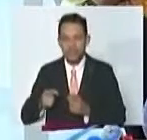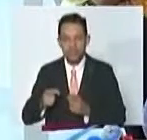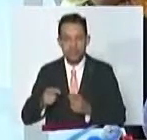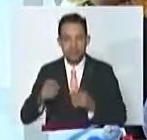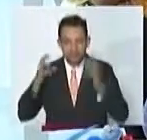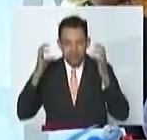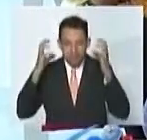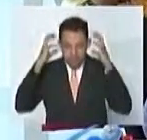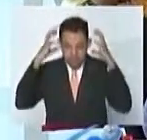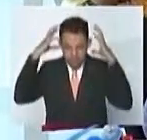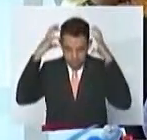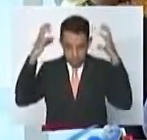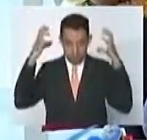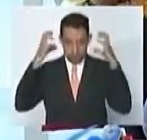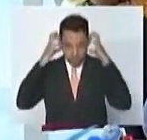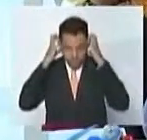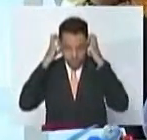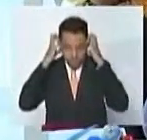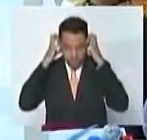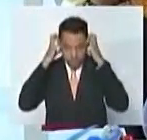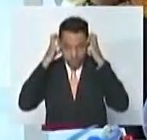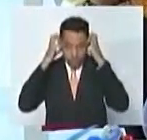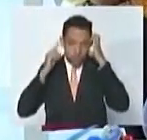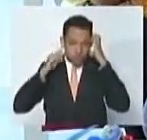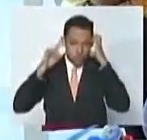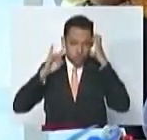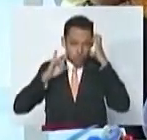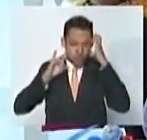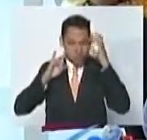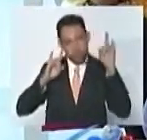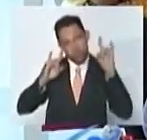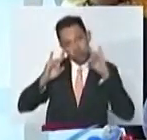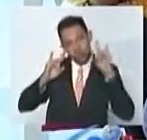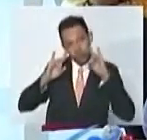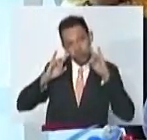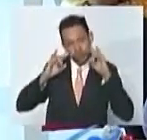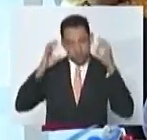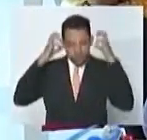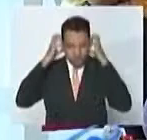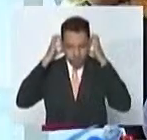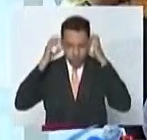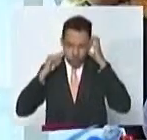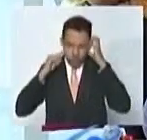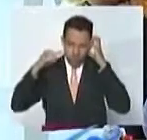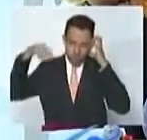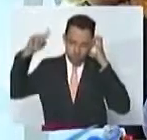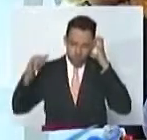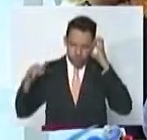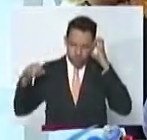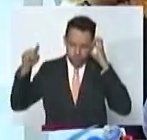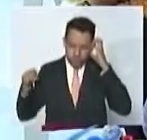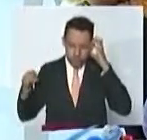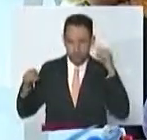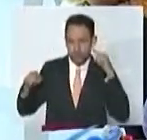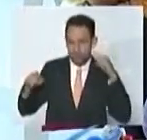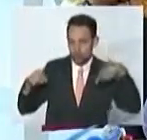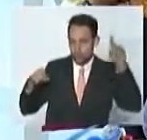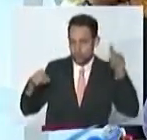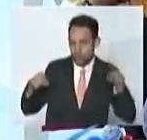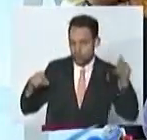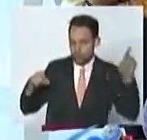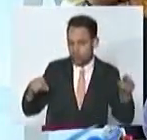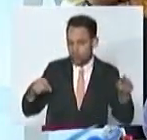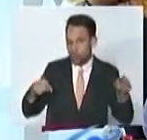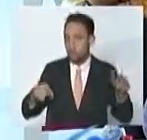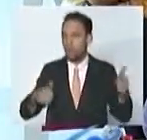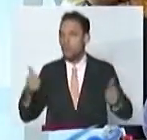los exámenes para mirar cómo está la audición. Y la logoaudiometría, que es otro examen que mide